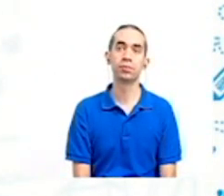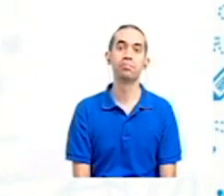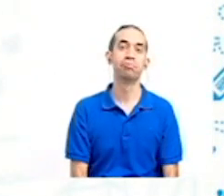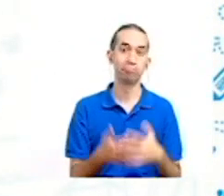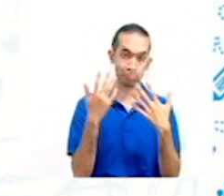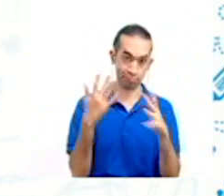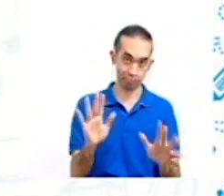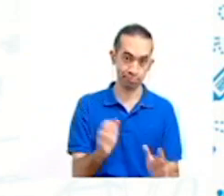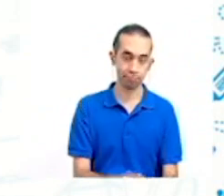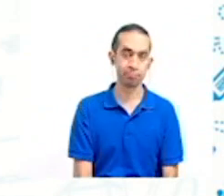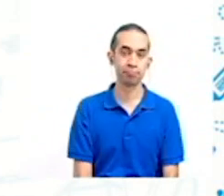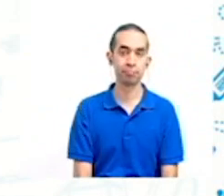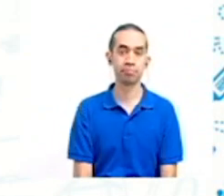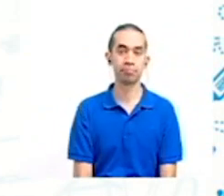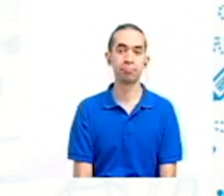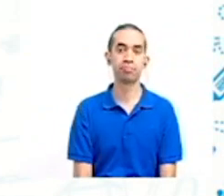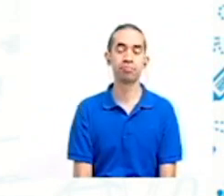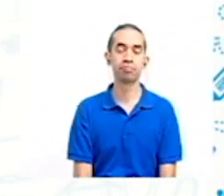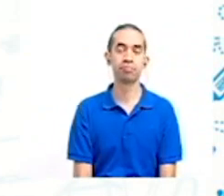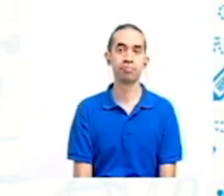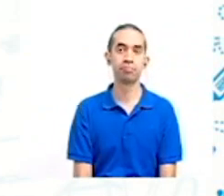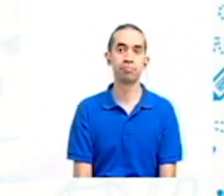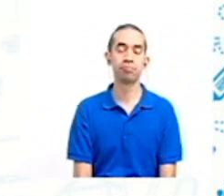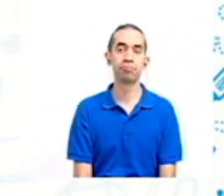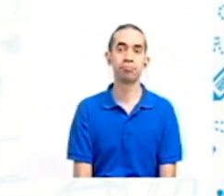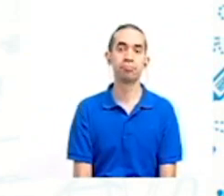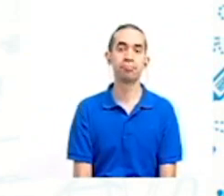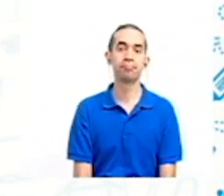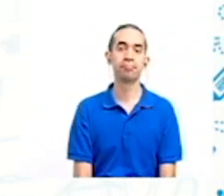Ahora, vamos a continuar.